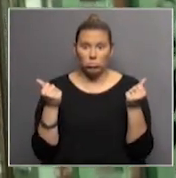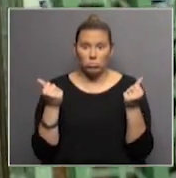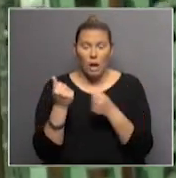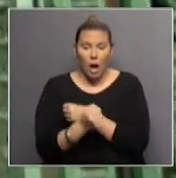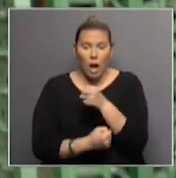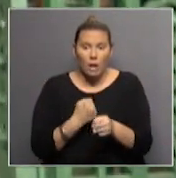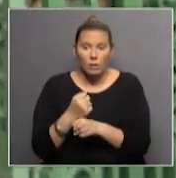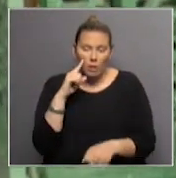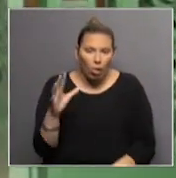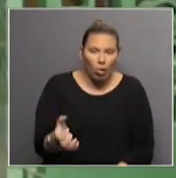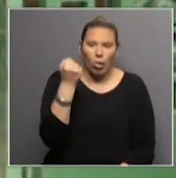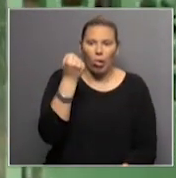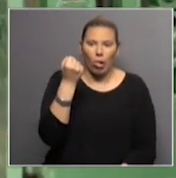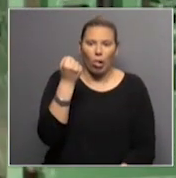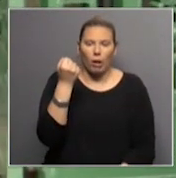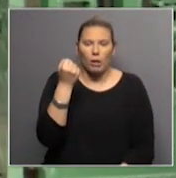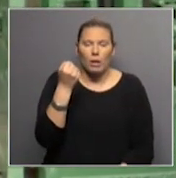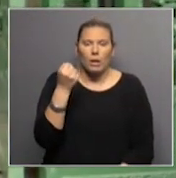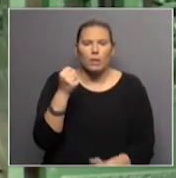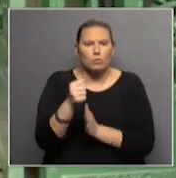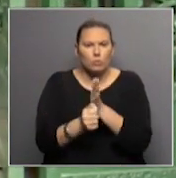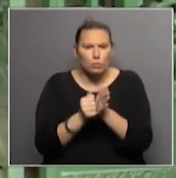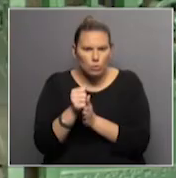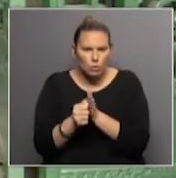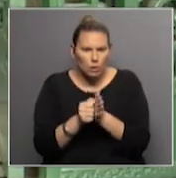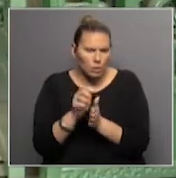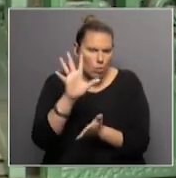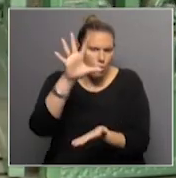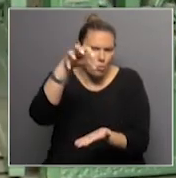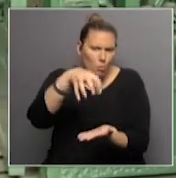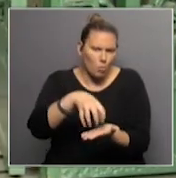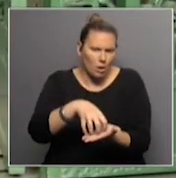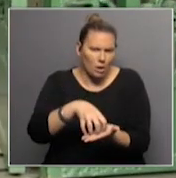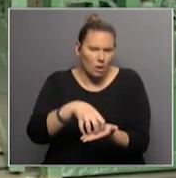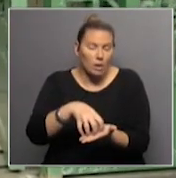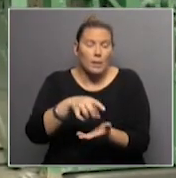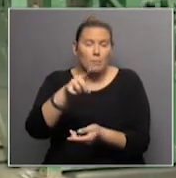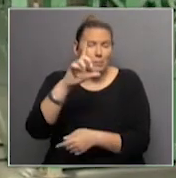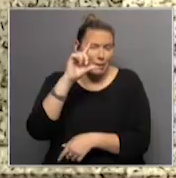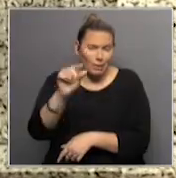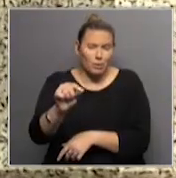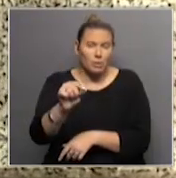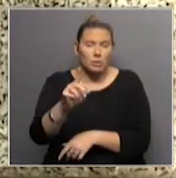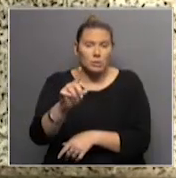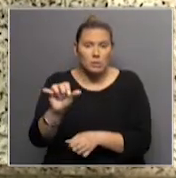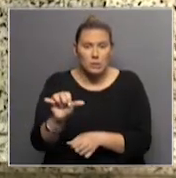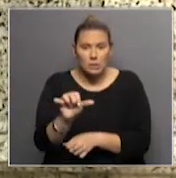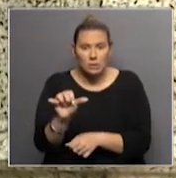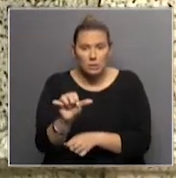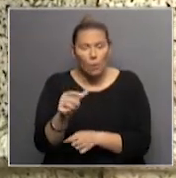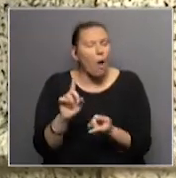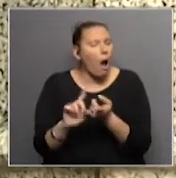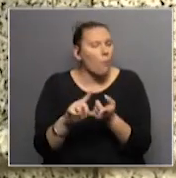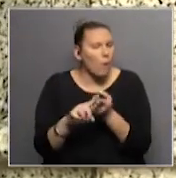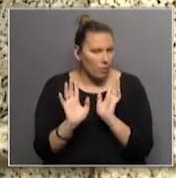tiempo, hasta que fueron ubicados en una estancia en Soriano, en Nueva Melem, allá por Nuevo Berlín, y bueno, se hizo un